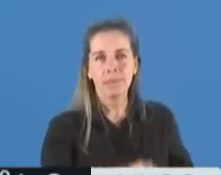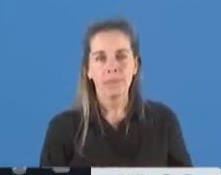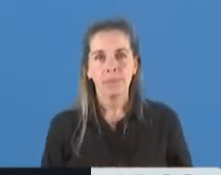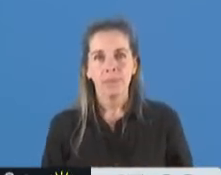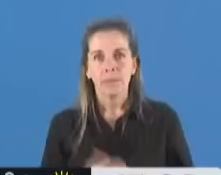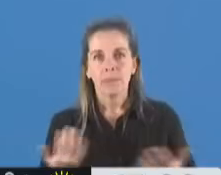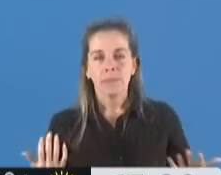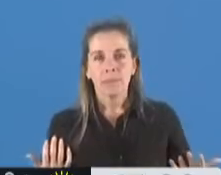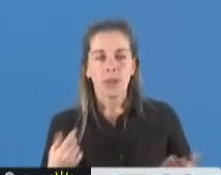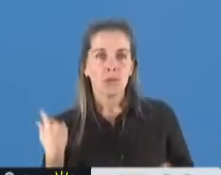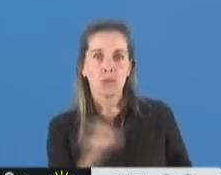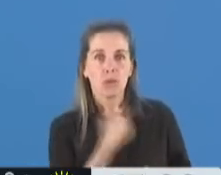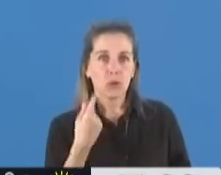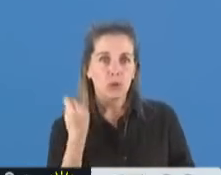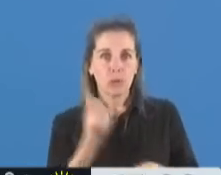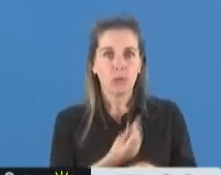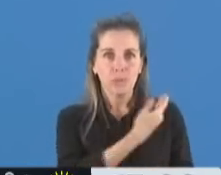Y nosotros no solamente